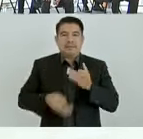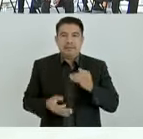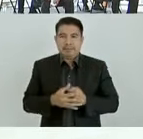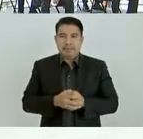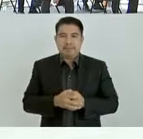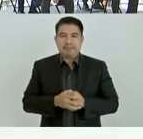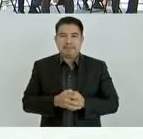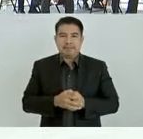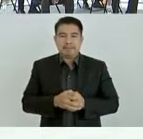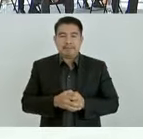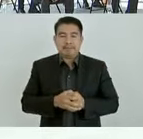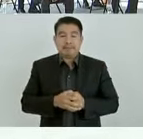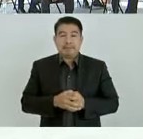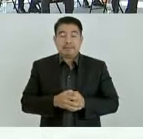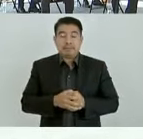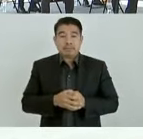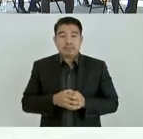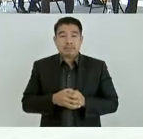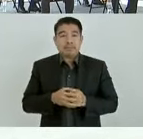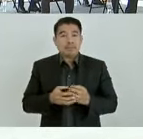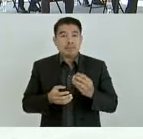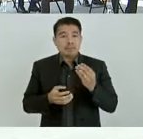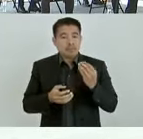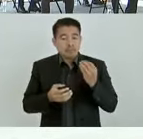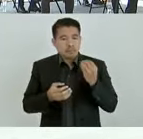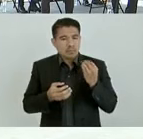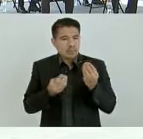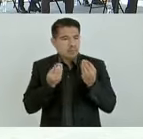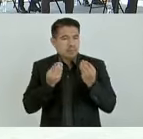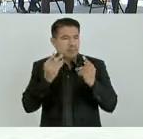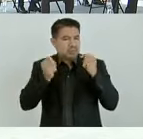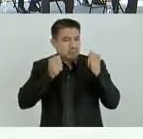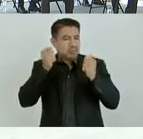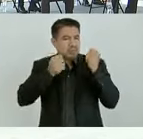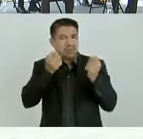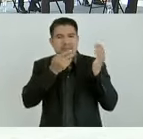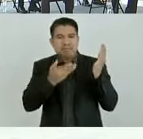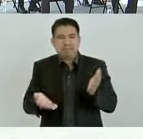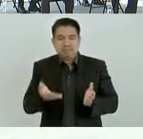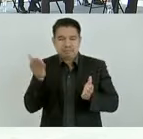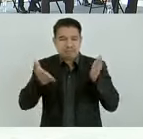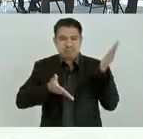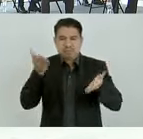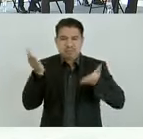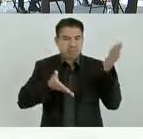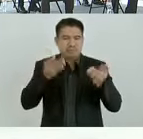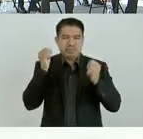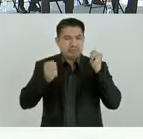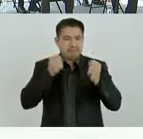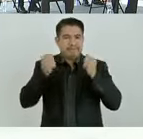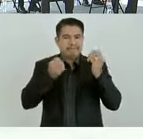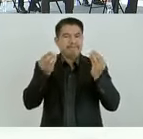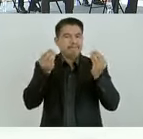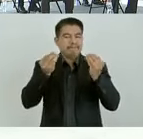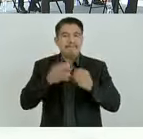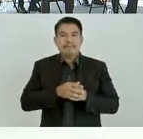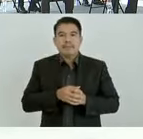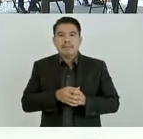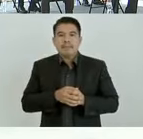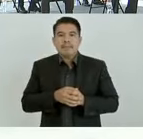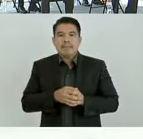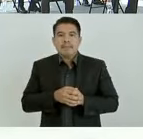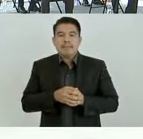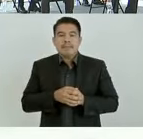porque hay mucha afluencia turística a Chiapas y